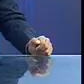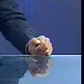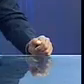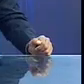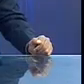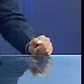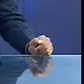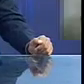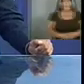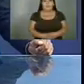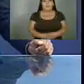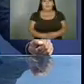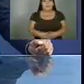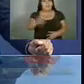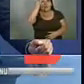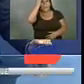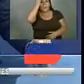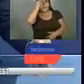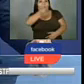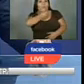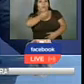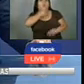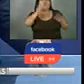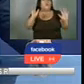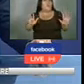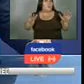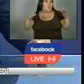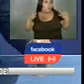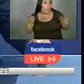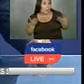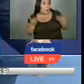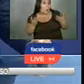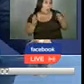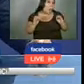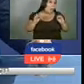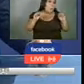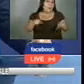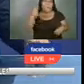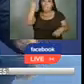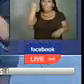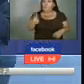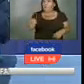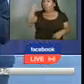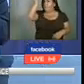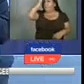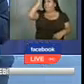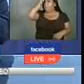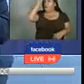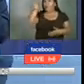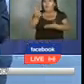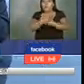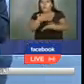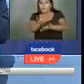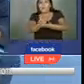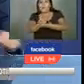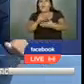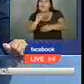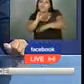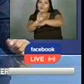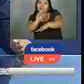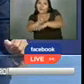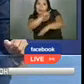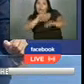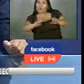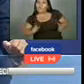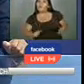A continuación, conozca cuáles son las razones y alternativas que analistas en economía sugieren al Estado para solventar el problema